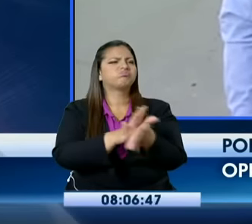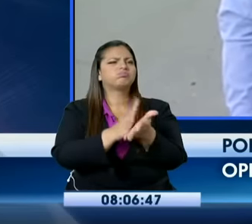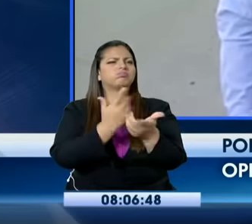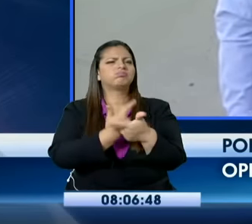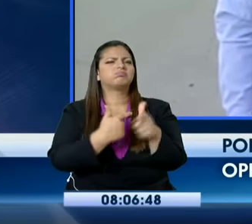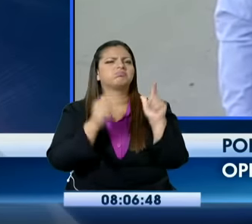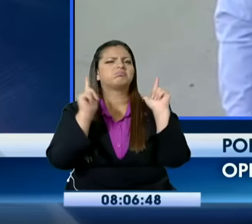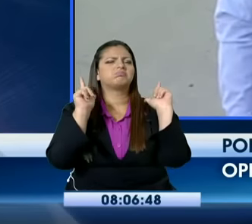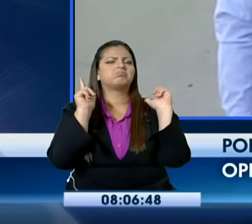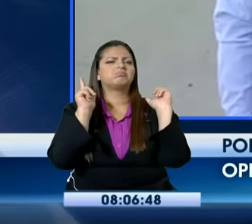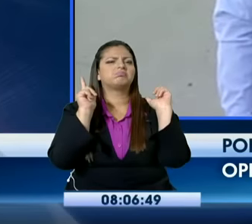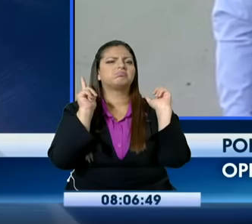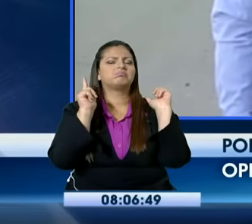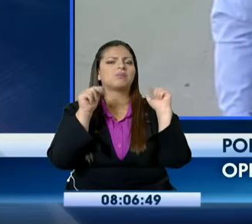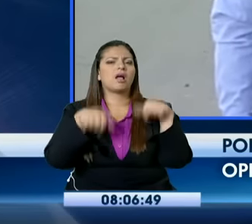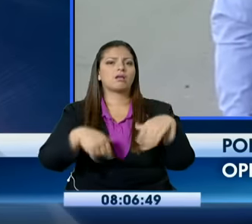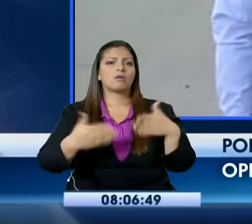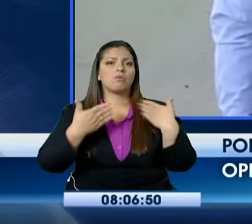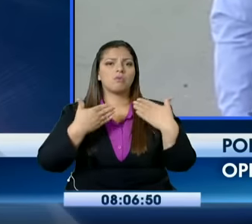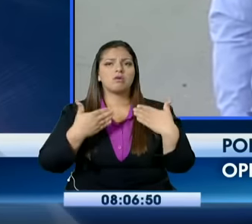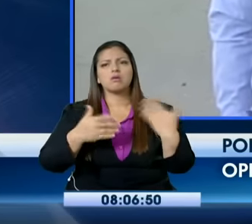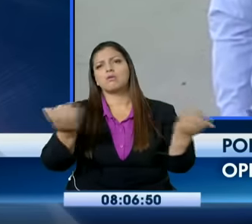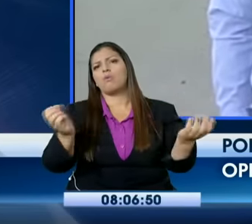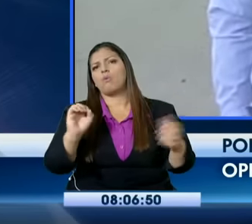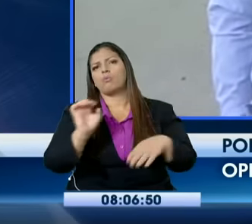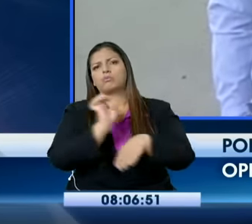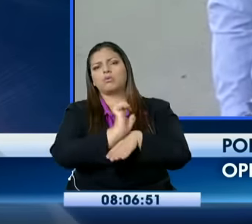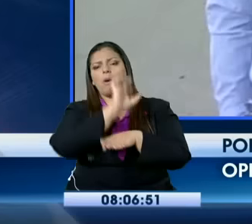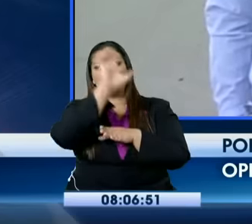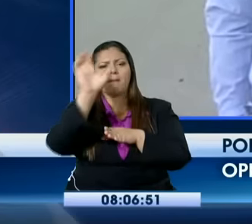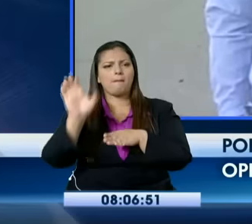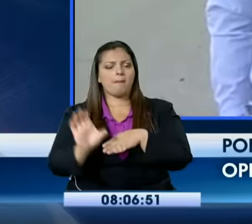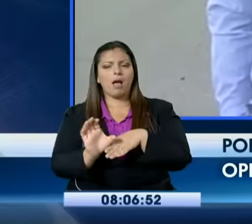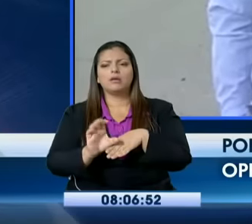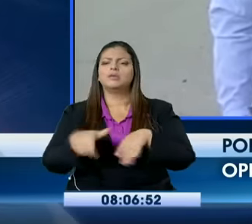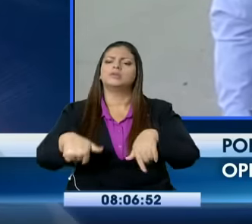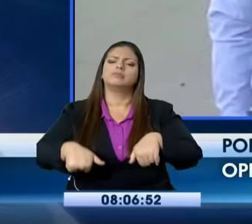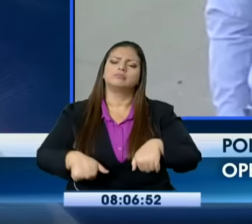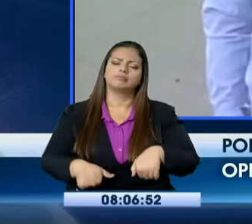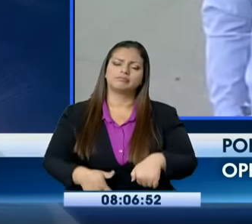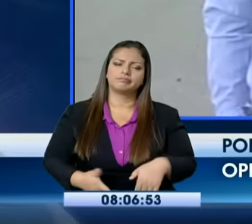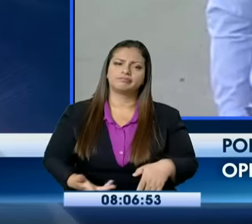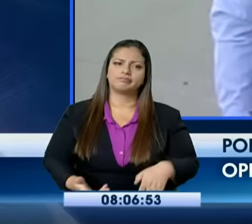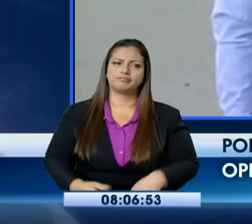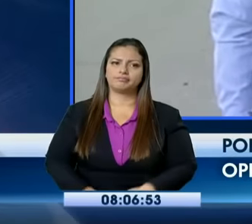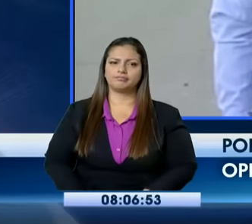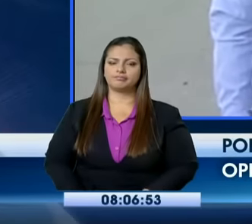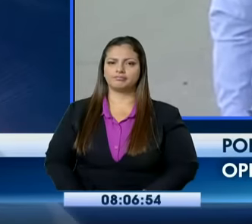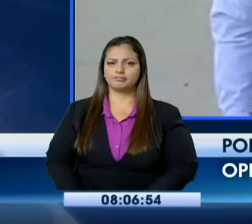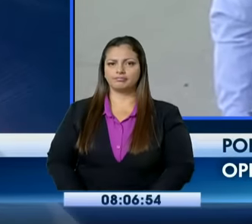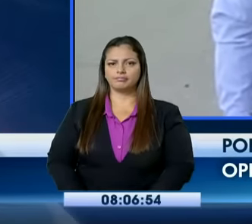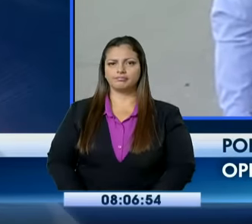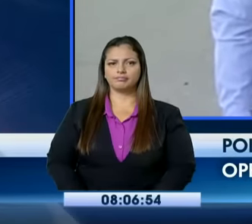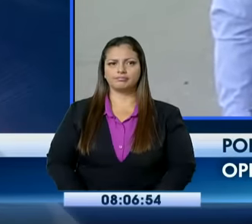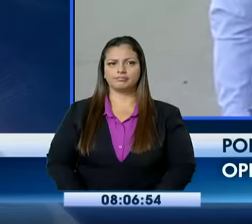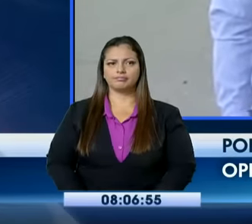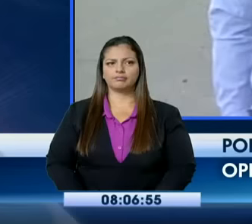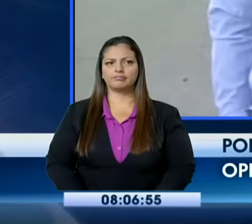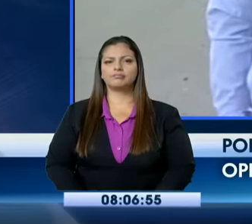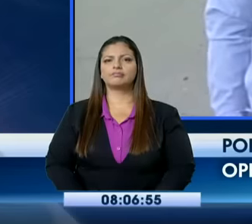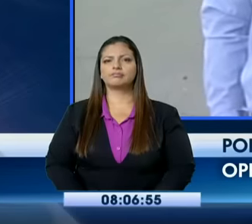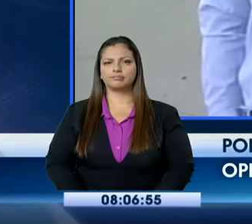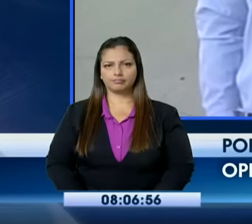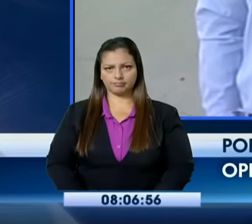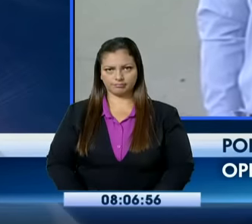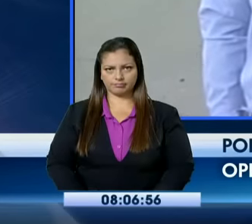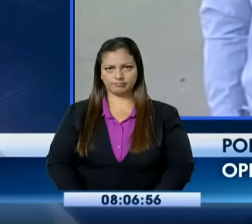carreteras de ciudad y país. Y lógicamente, yo insisto en lo mismo que ya dije antes. Cuando es con uno, las